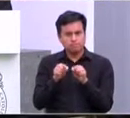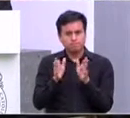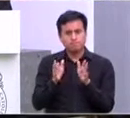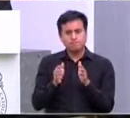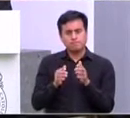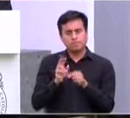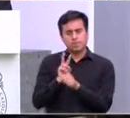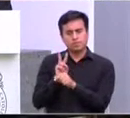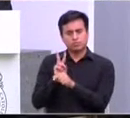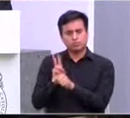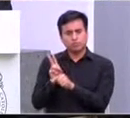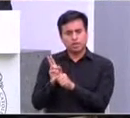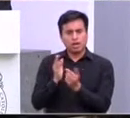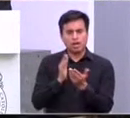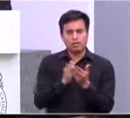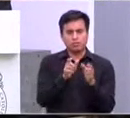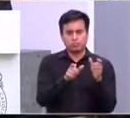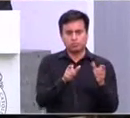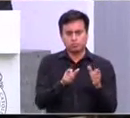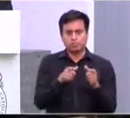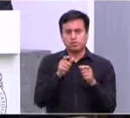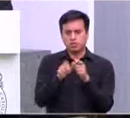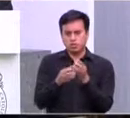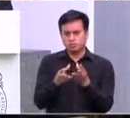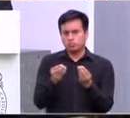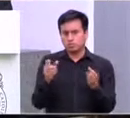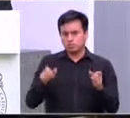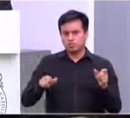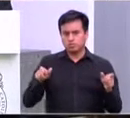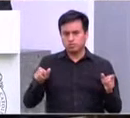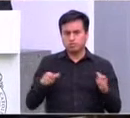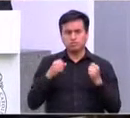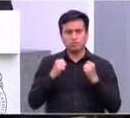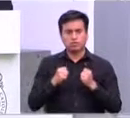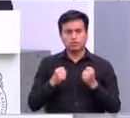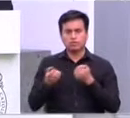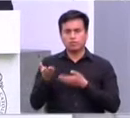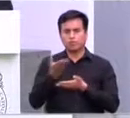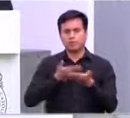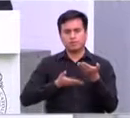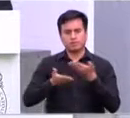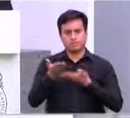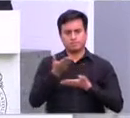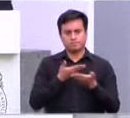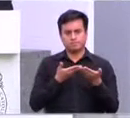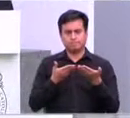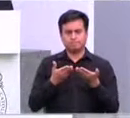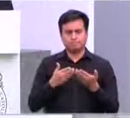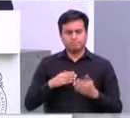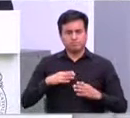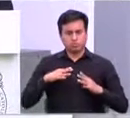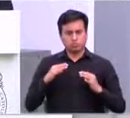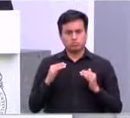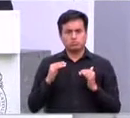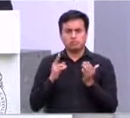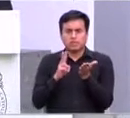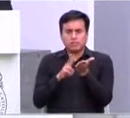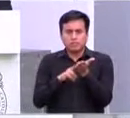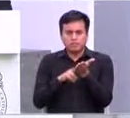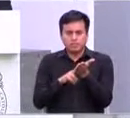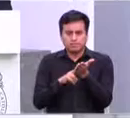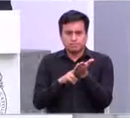y alumnos y muchas personas puedan compartir el gozo de la verdad